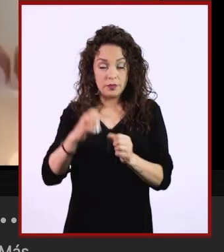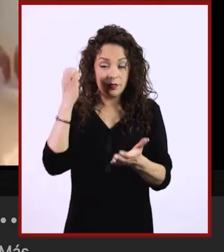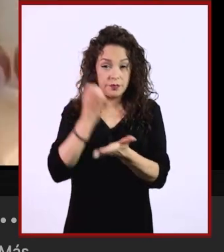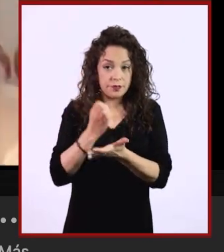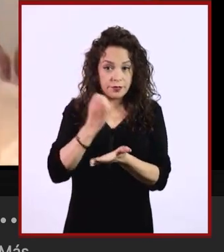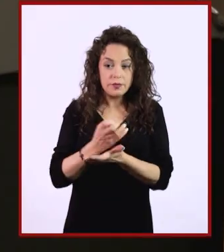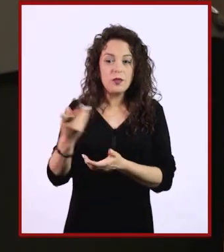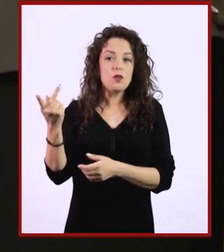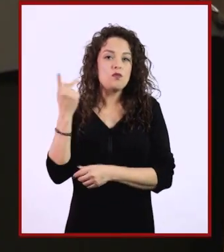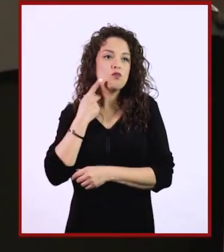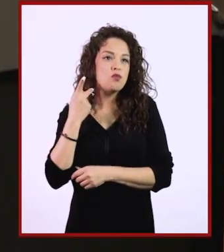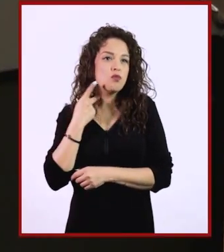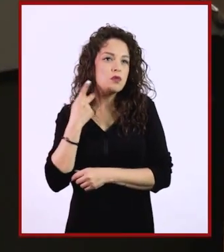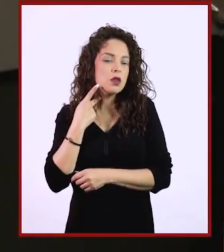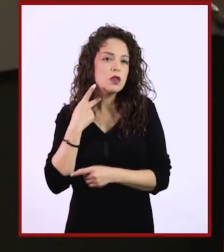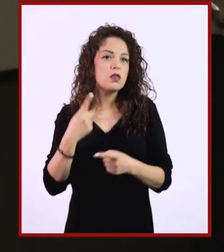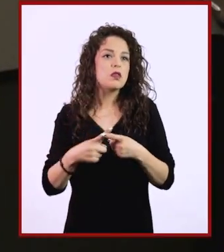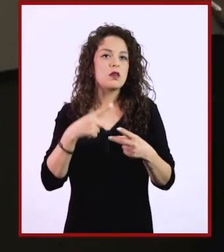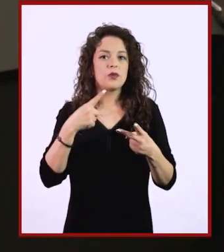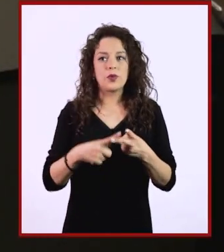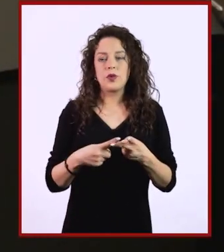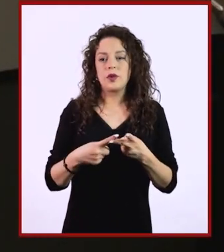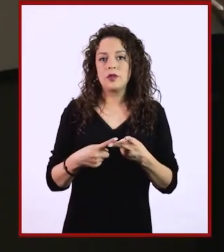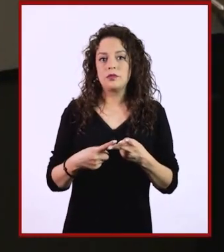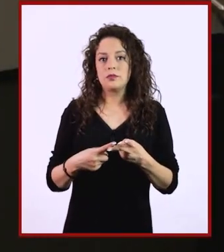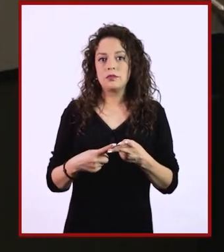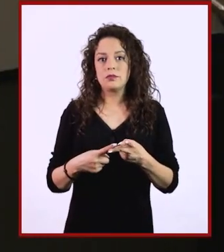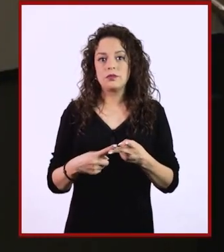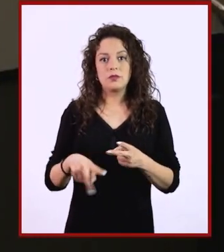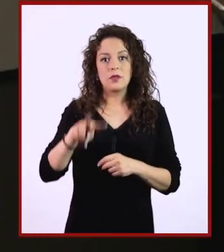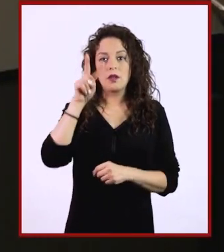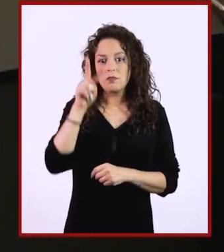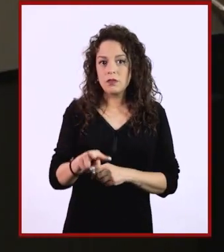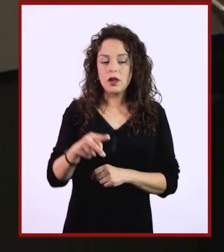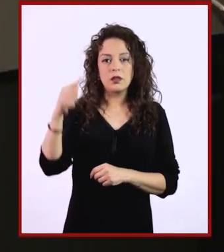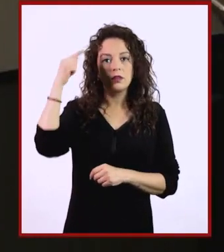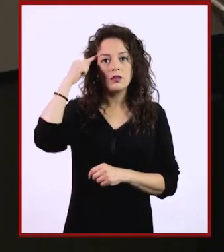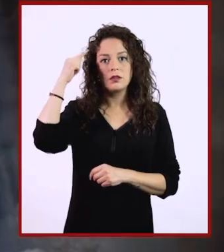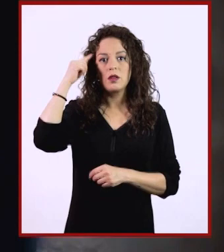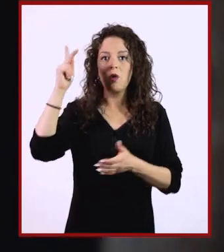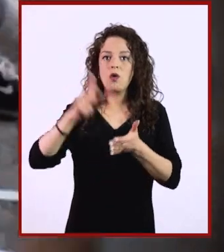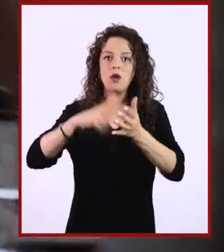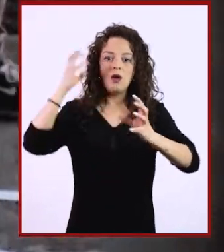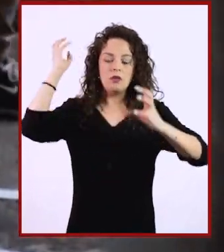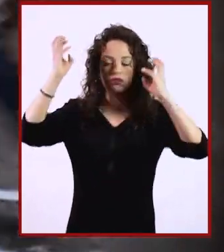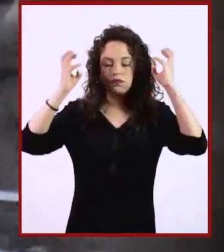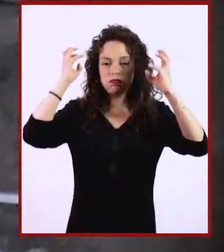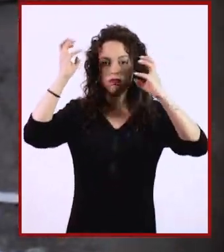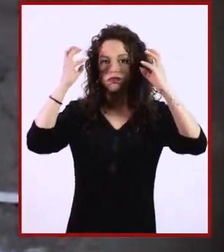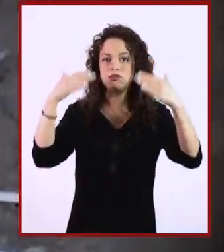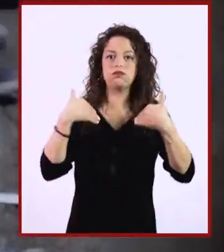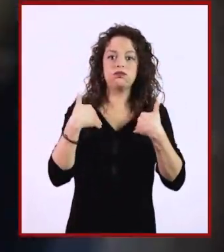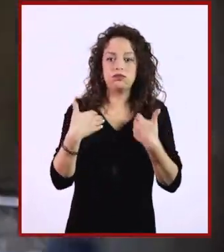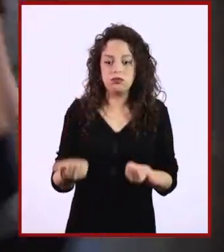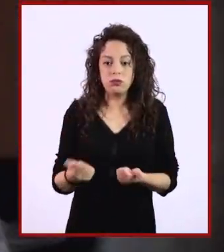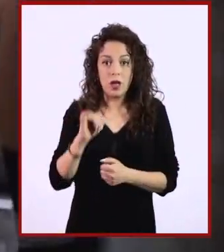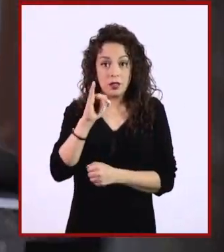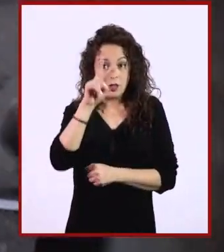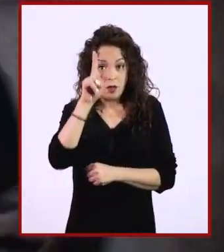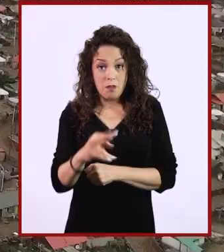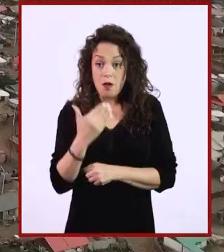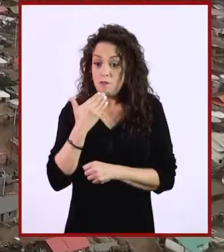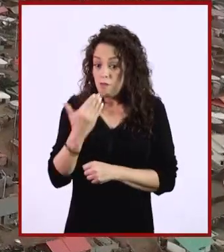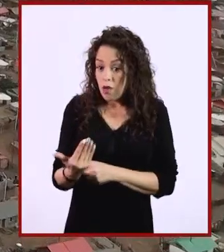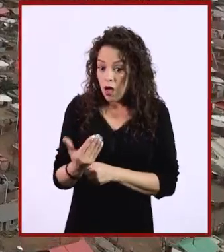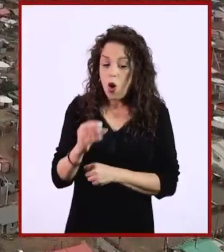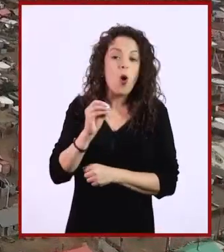sistemas políticos, nos hacen repensar sobre si realmente estamos bien, pero pues también al